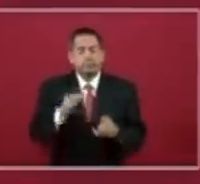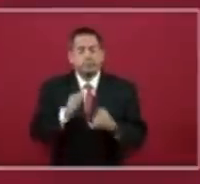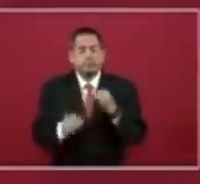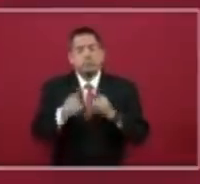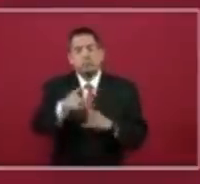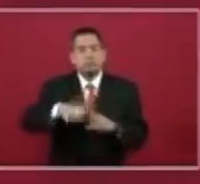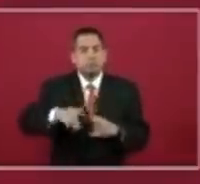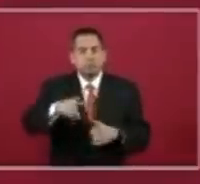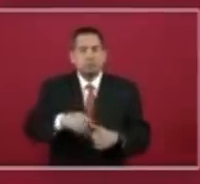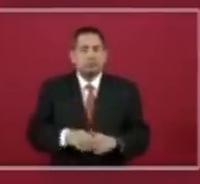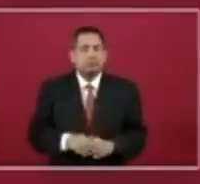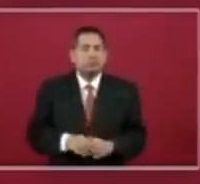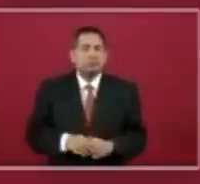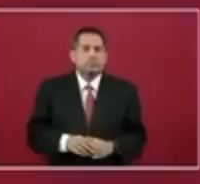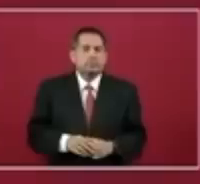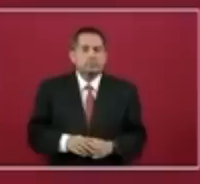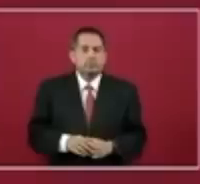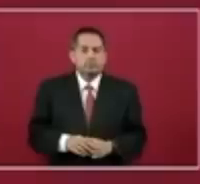nosotros